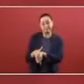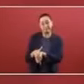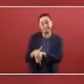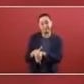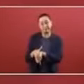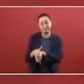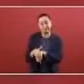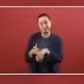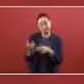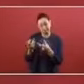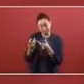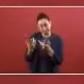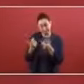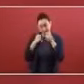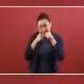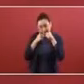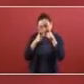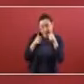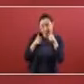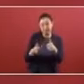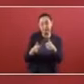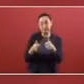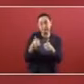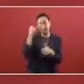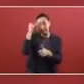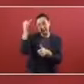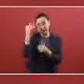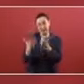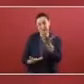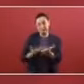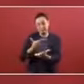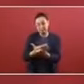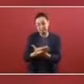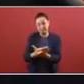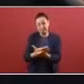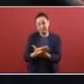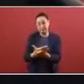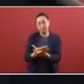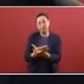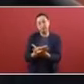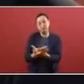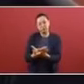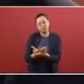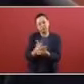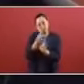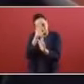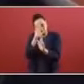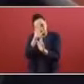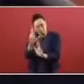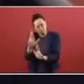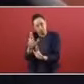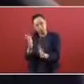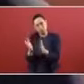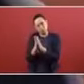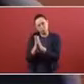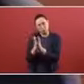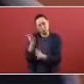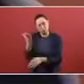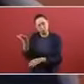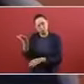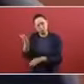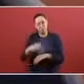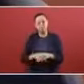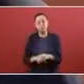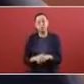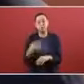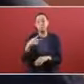se atienda esta iniciativa, con todo respeto, antes de que se